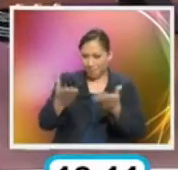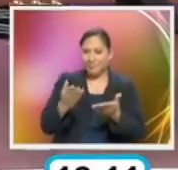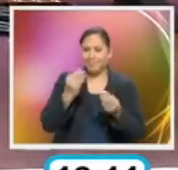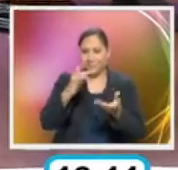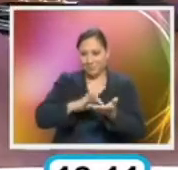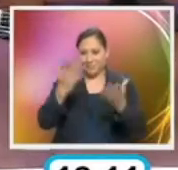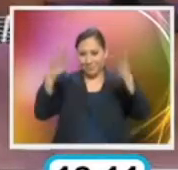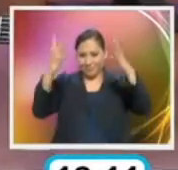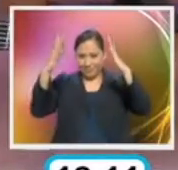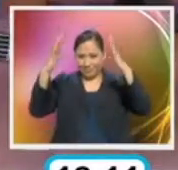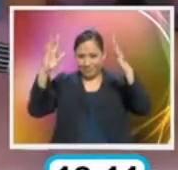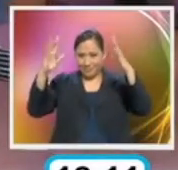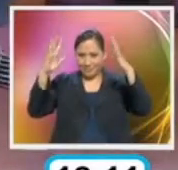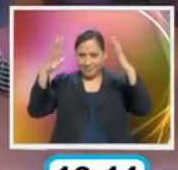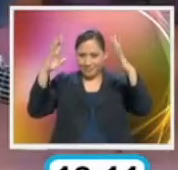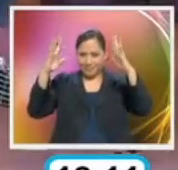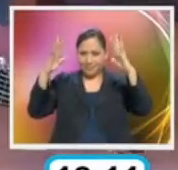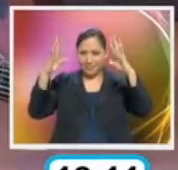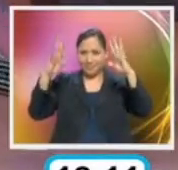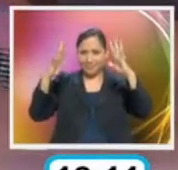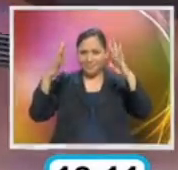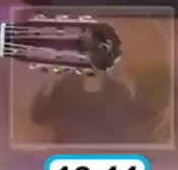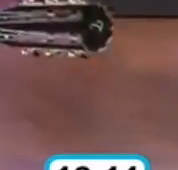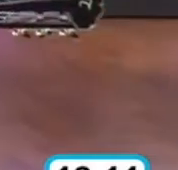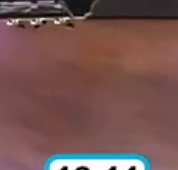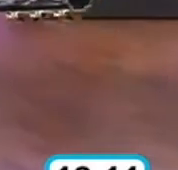gracias. Venga, pues, gracias.